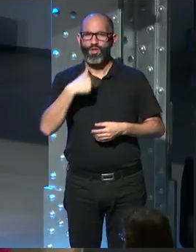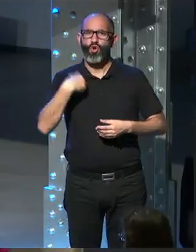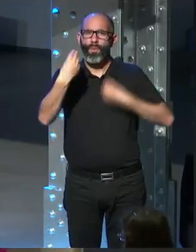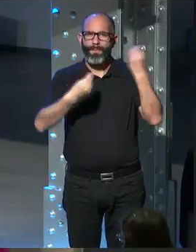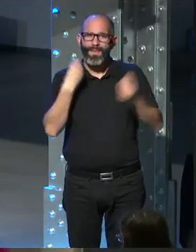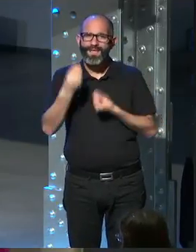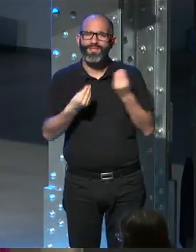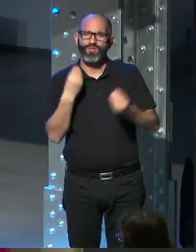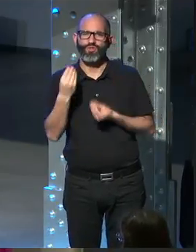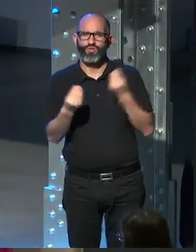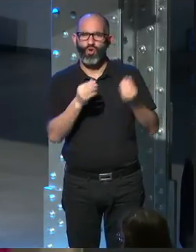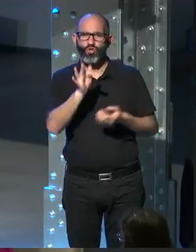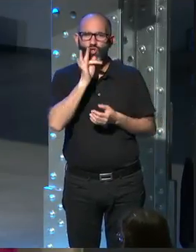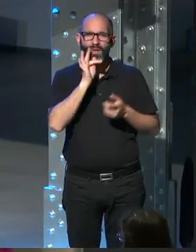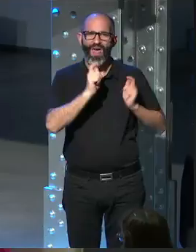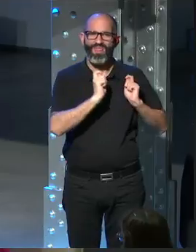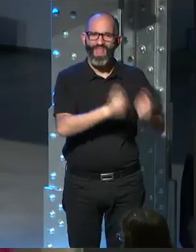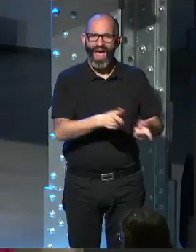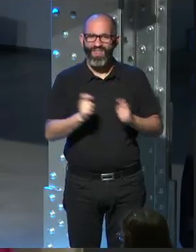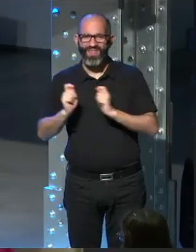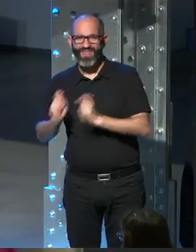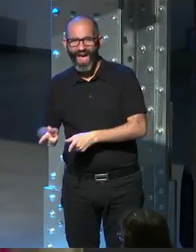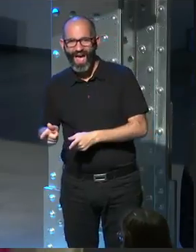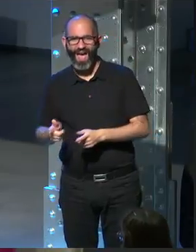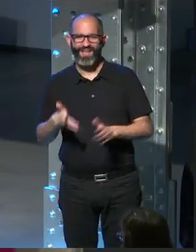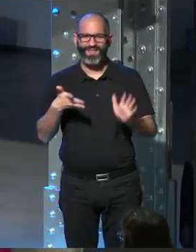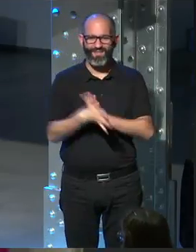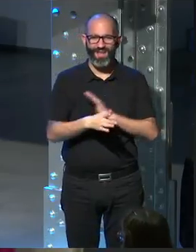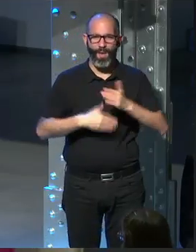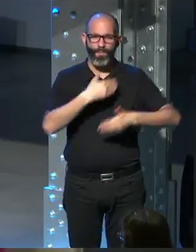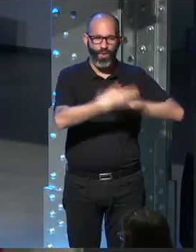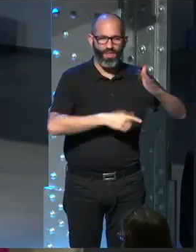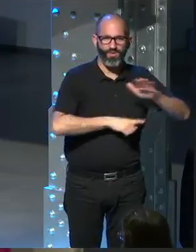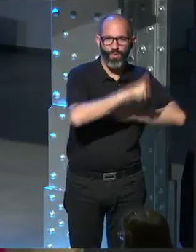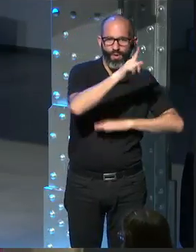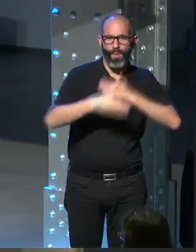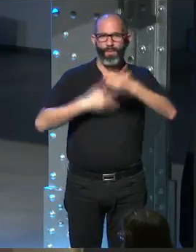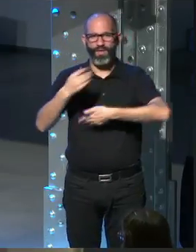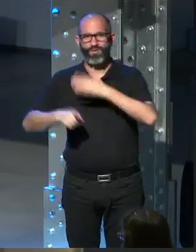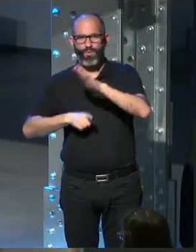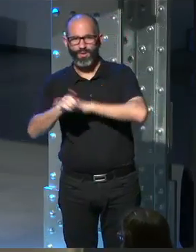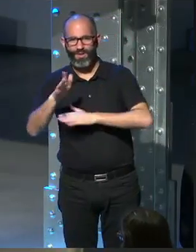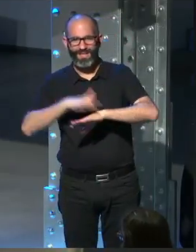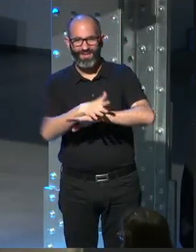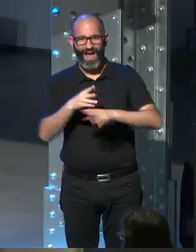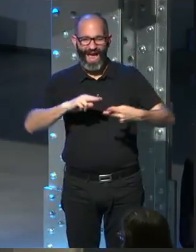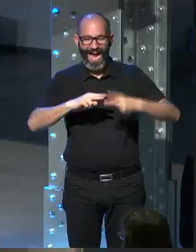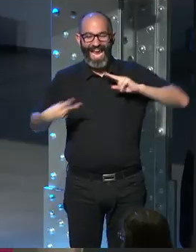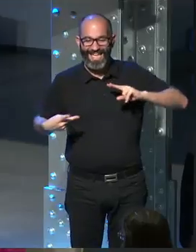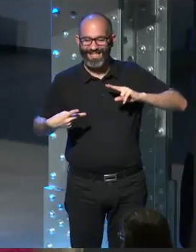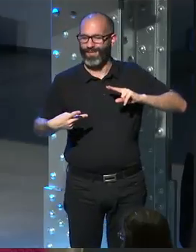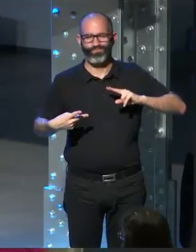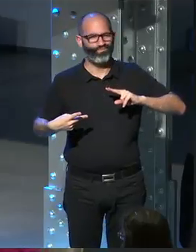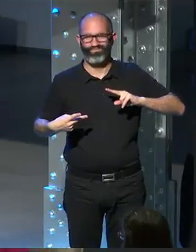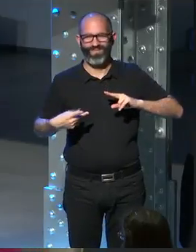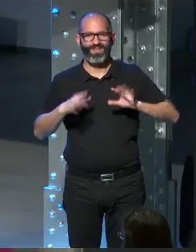a no atribuir a genética lo que puede explicarse culturalmente. Y ya por